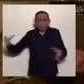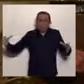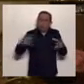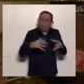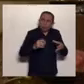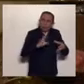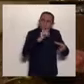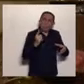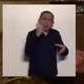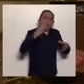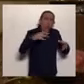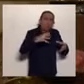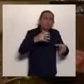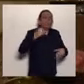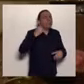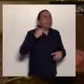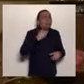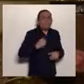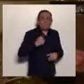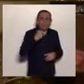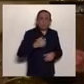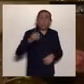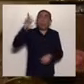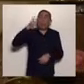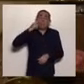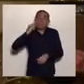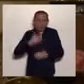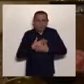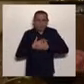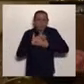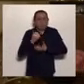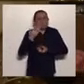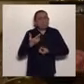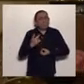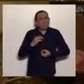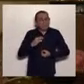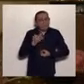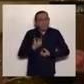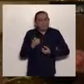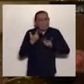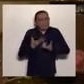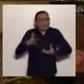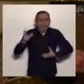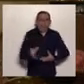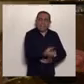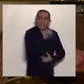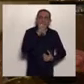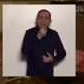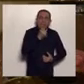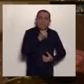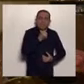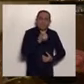solo rebaño y un solo pastor. El Padre me ama porque yo doy mi vida para